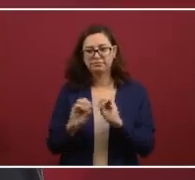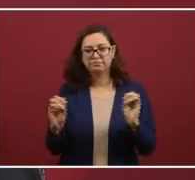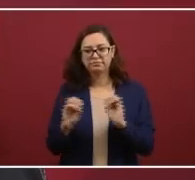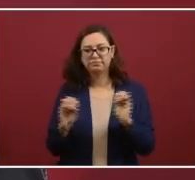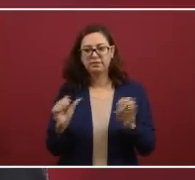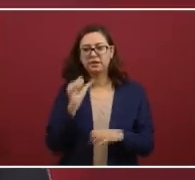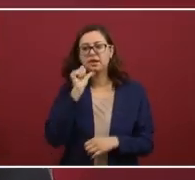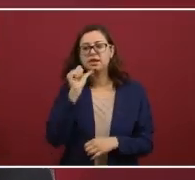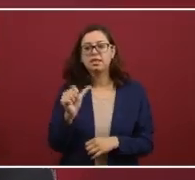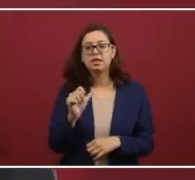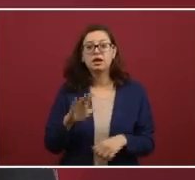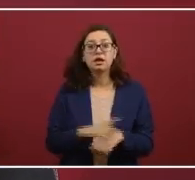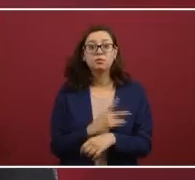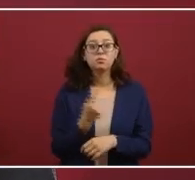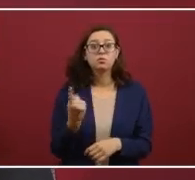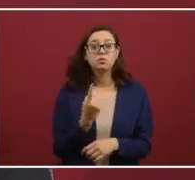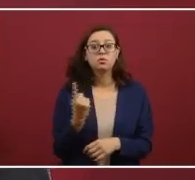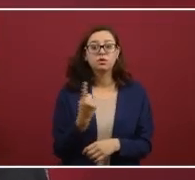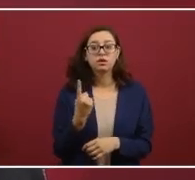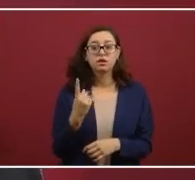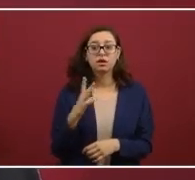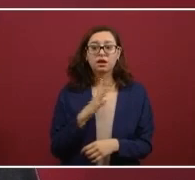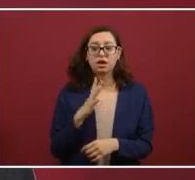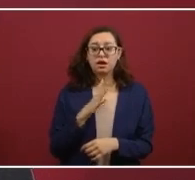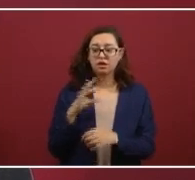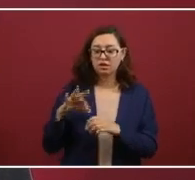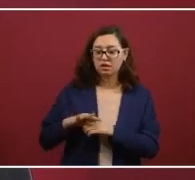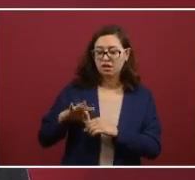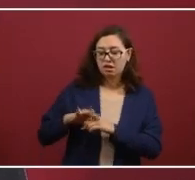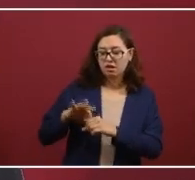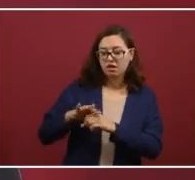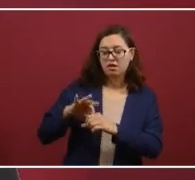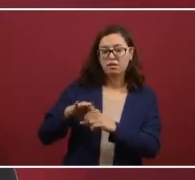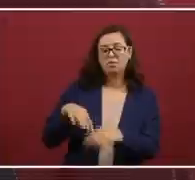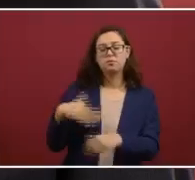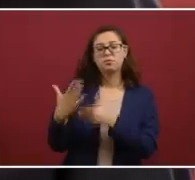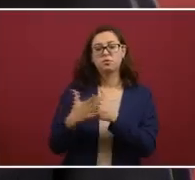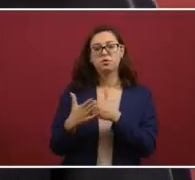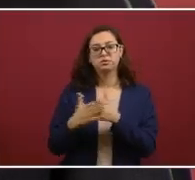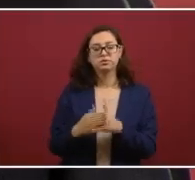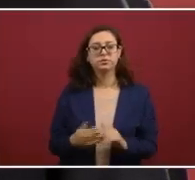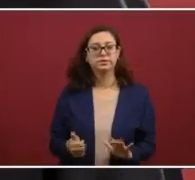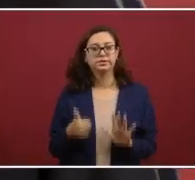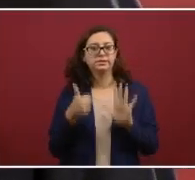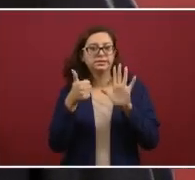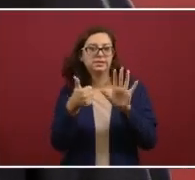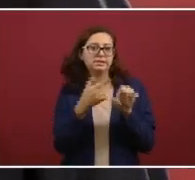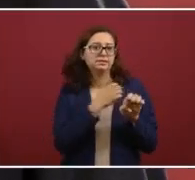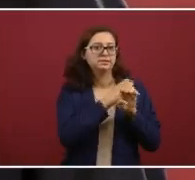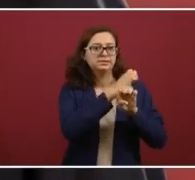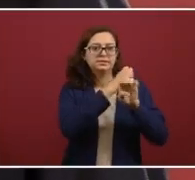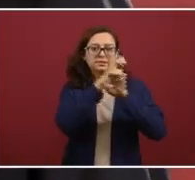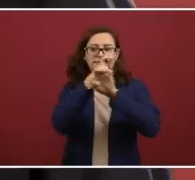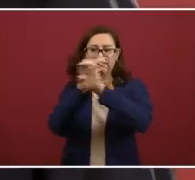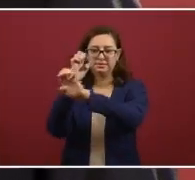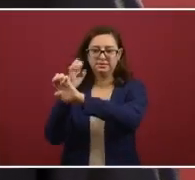por las elecciones que van a haber en 6 entidades